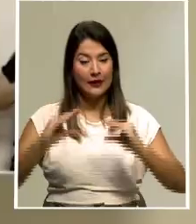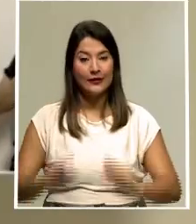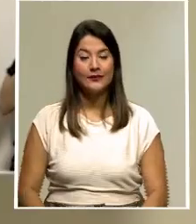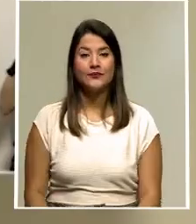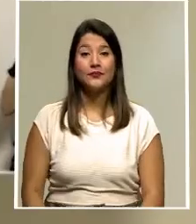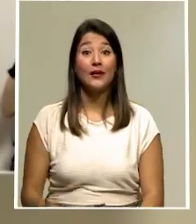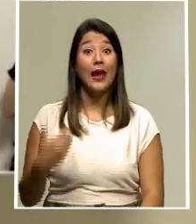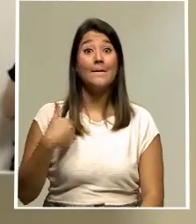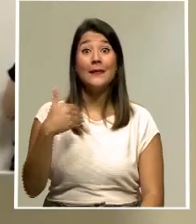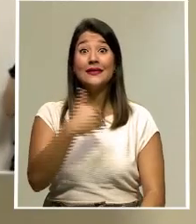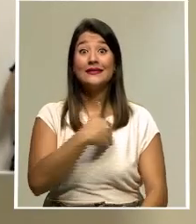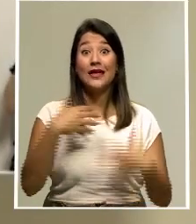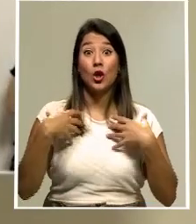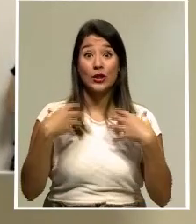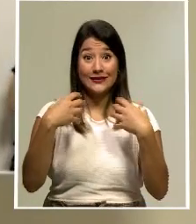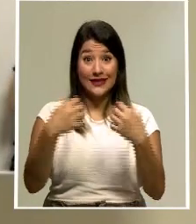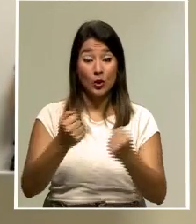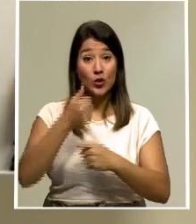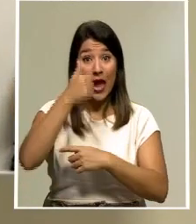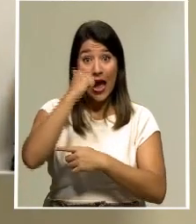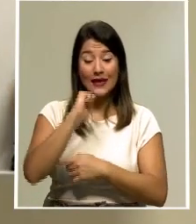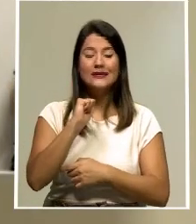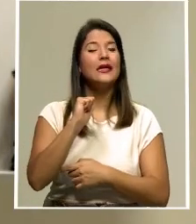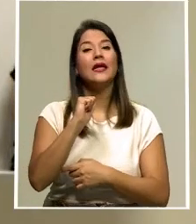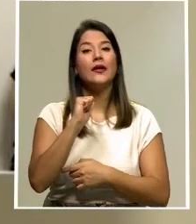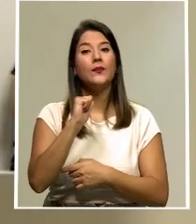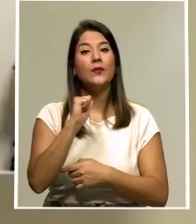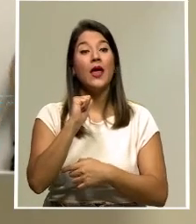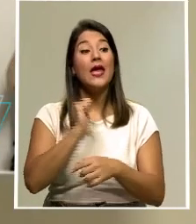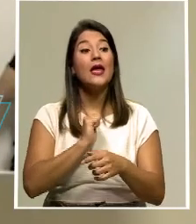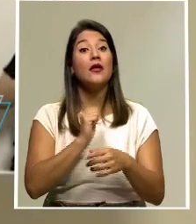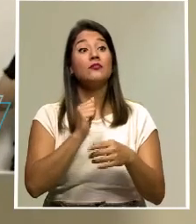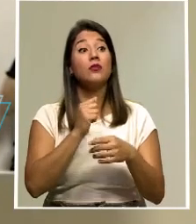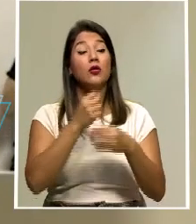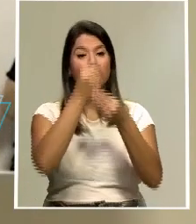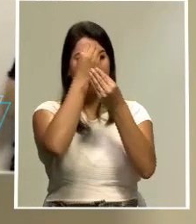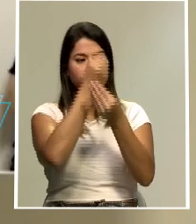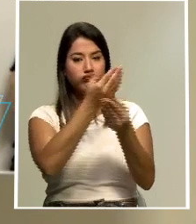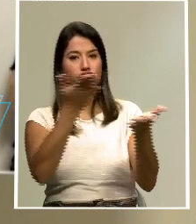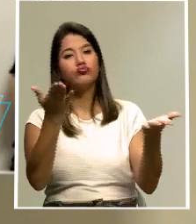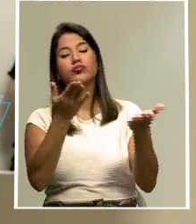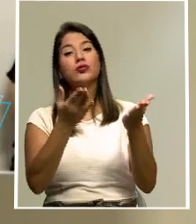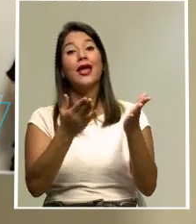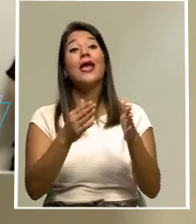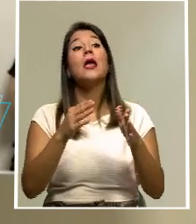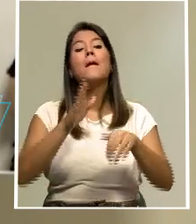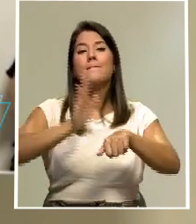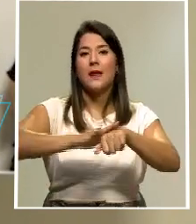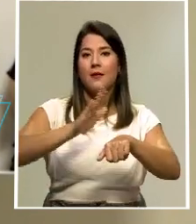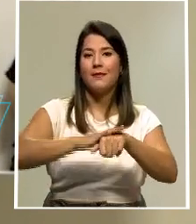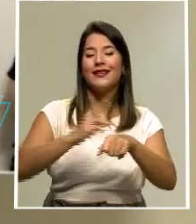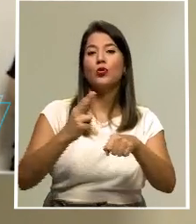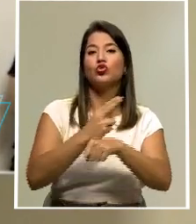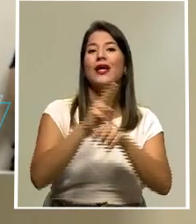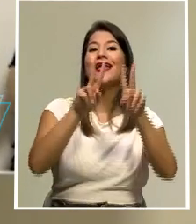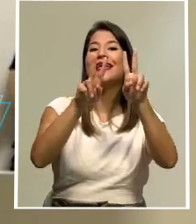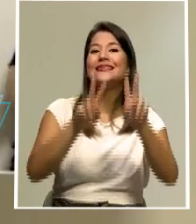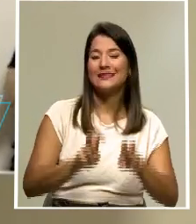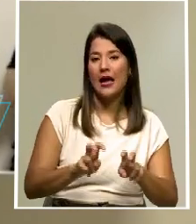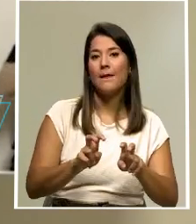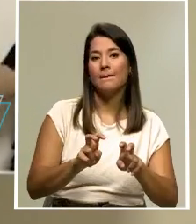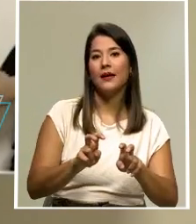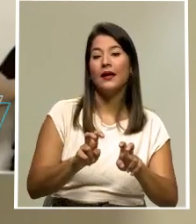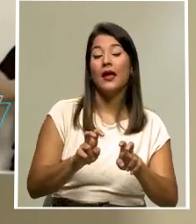El Ministerio de Salud emite ayer el lineamiento de uso de pruebas en centros de trabajo,